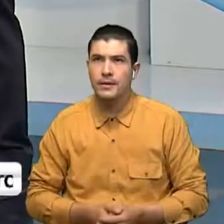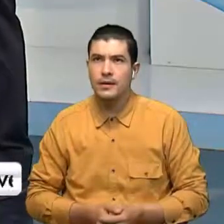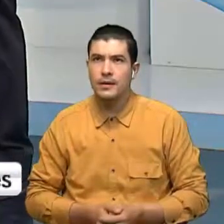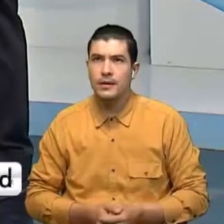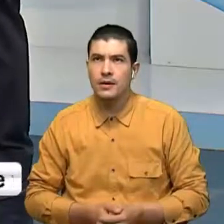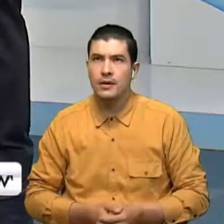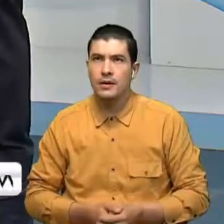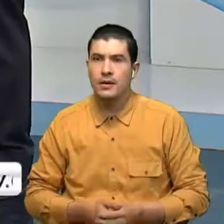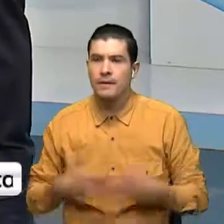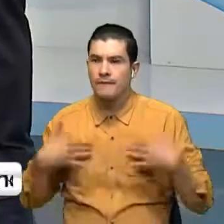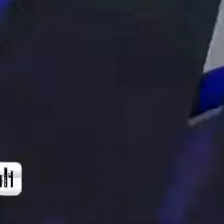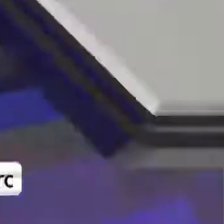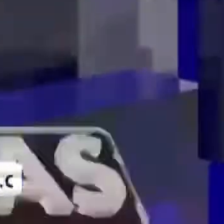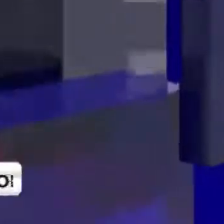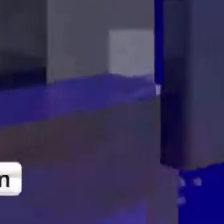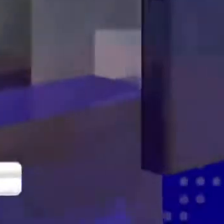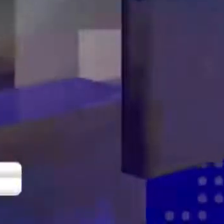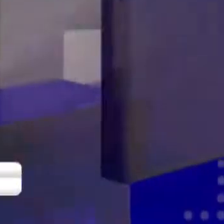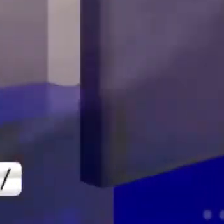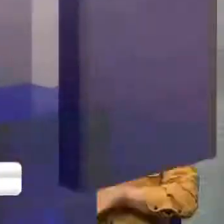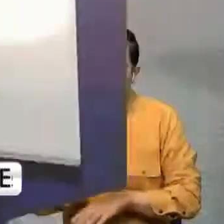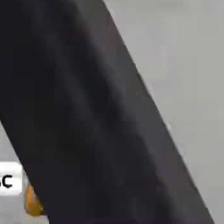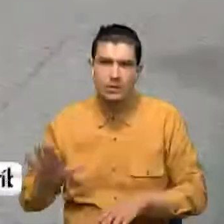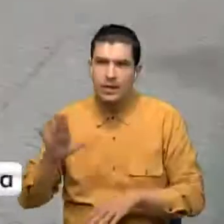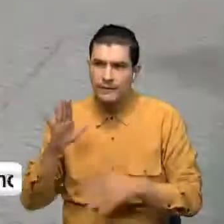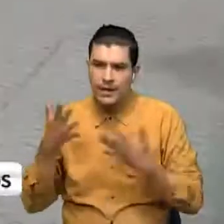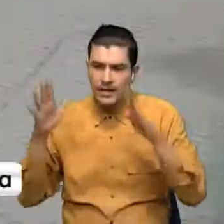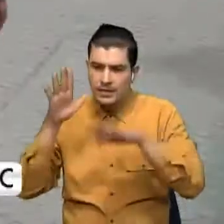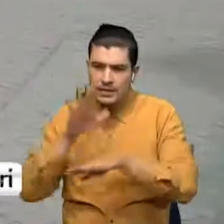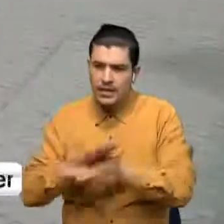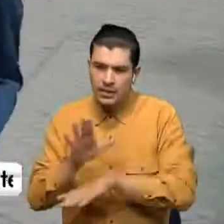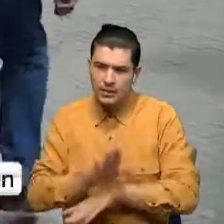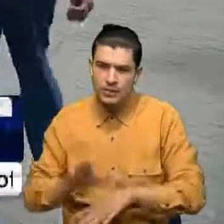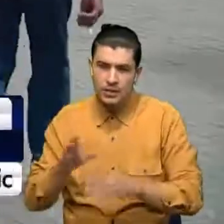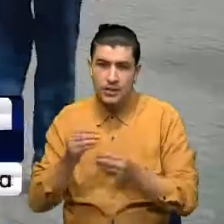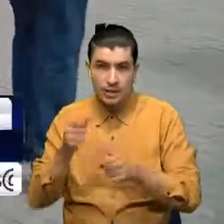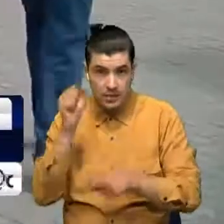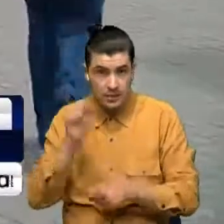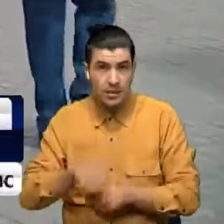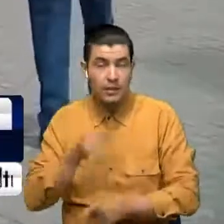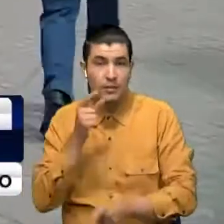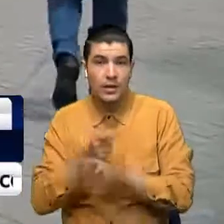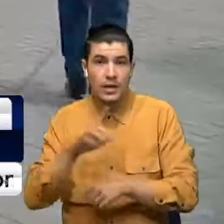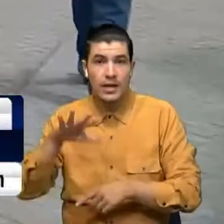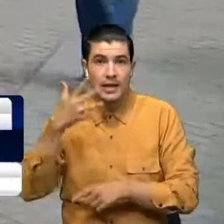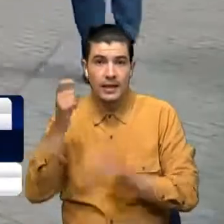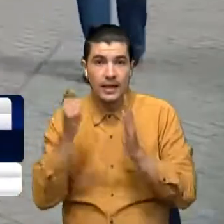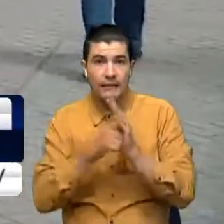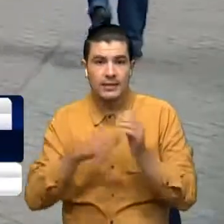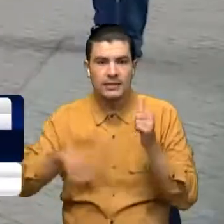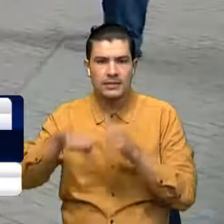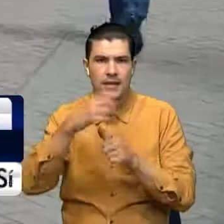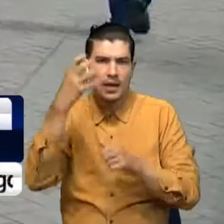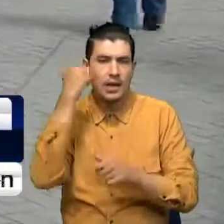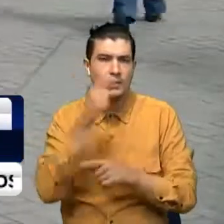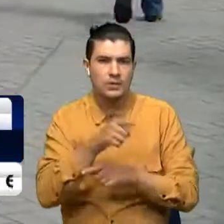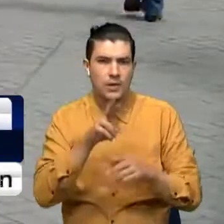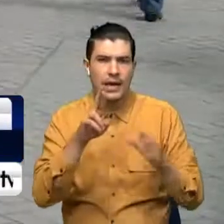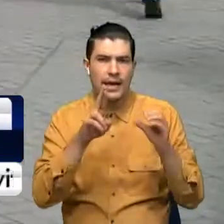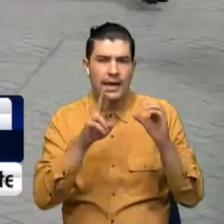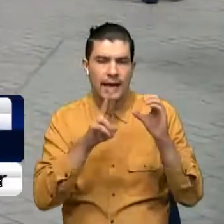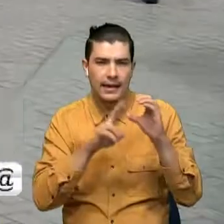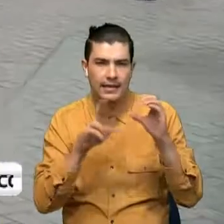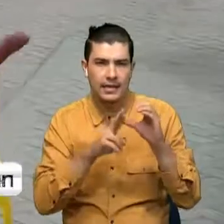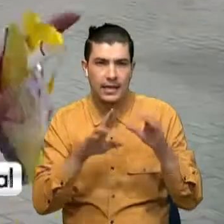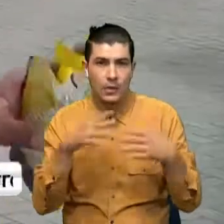arturo una feliz tarde para usted para todos en oriente noticias efectivamente se cumplió la quinta fracción del clásico rcn una contrarreloj